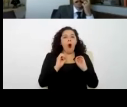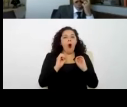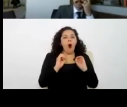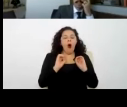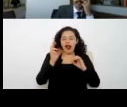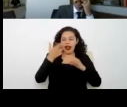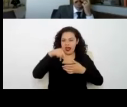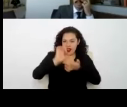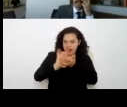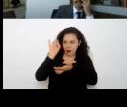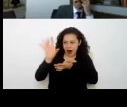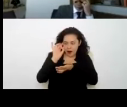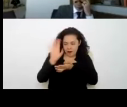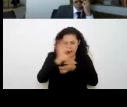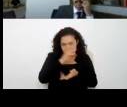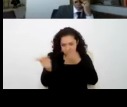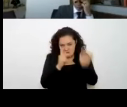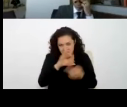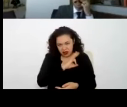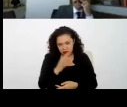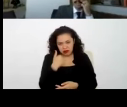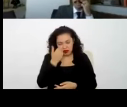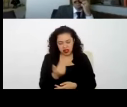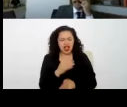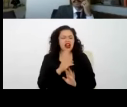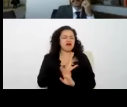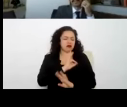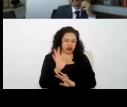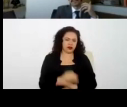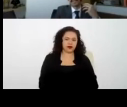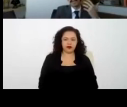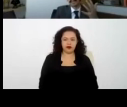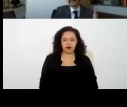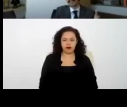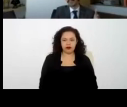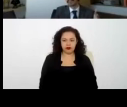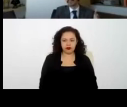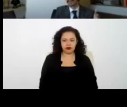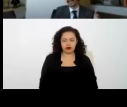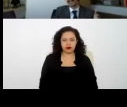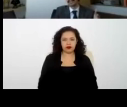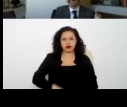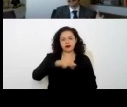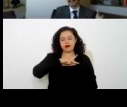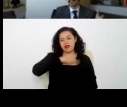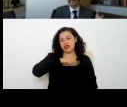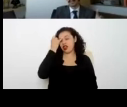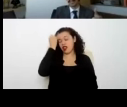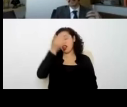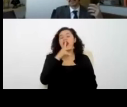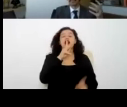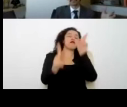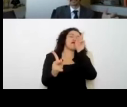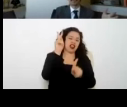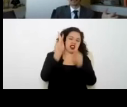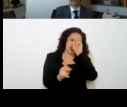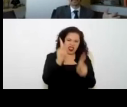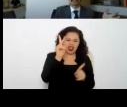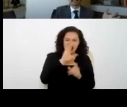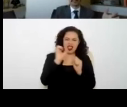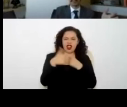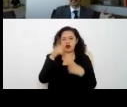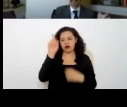chat, le pido a Dan que nos las haga llegar. Mi idea es que sea una charla más que nada y un